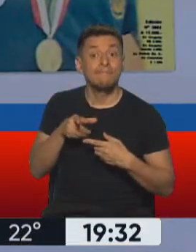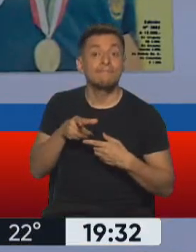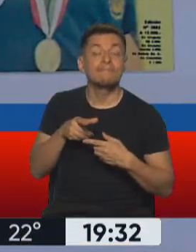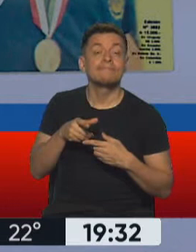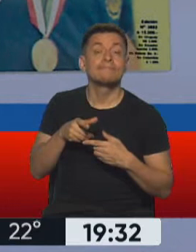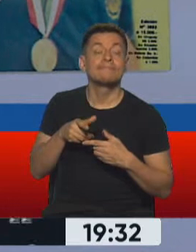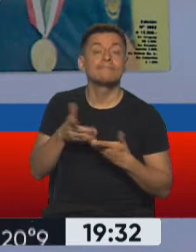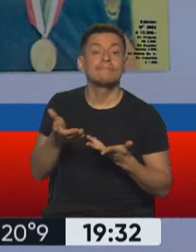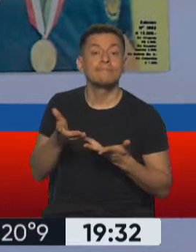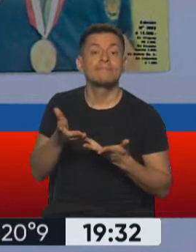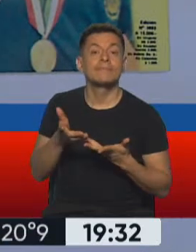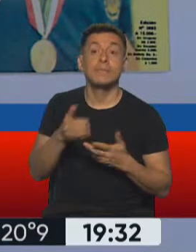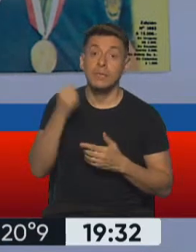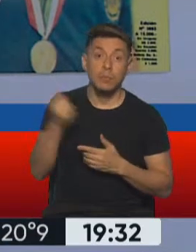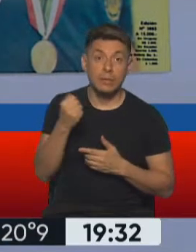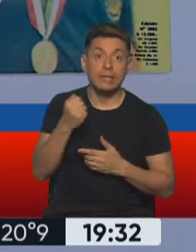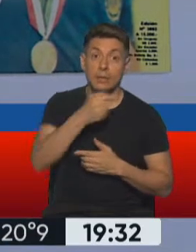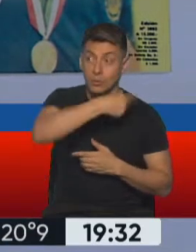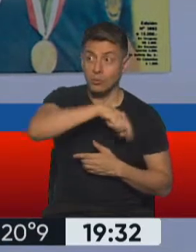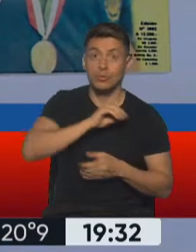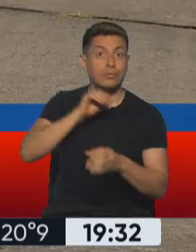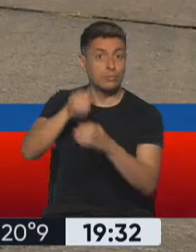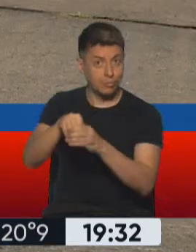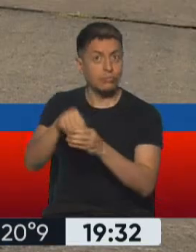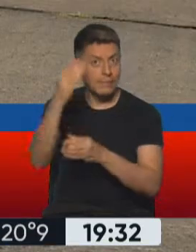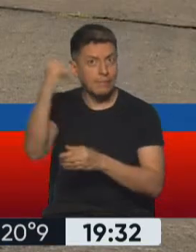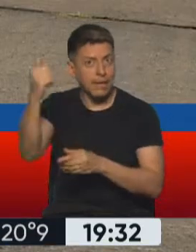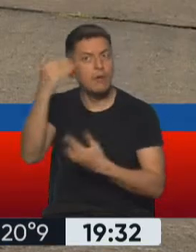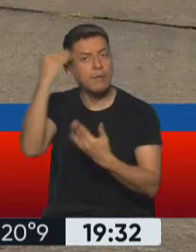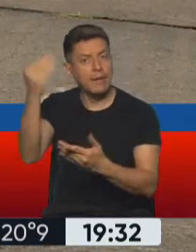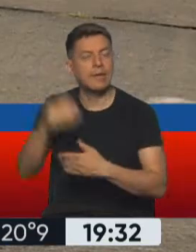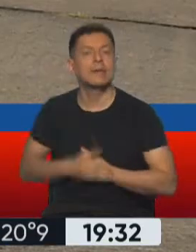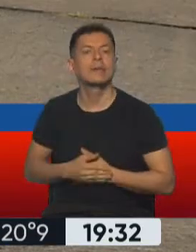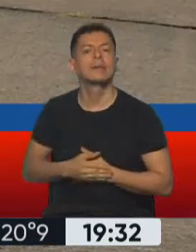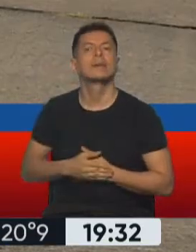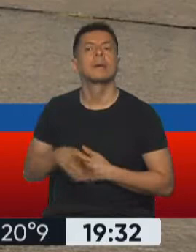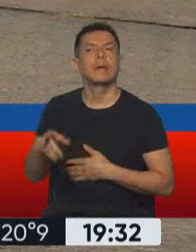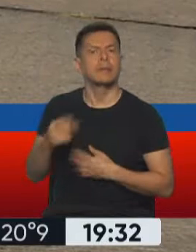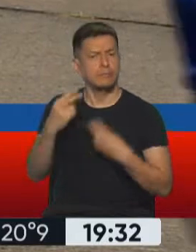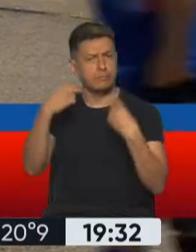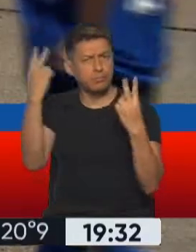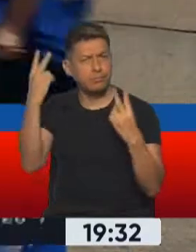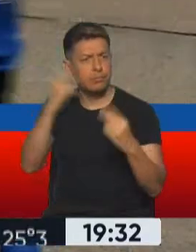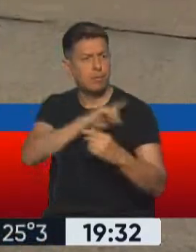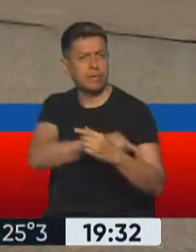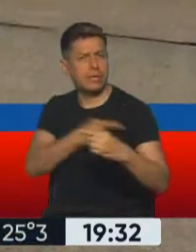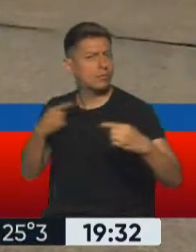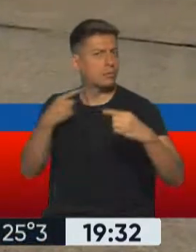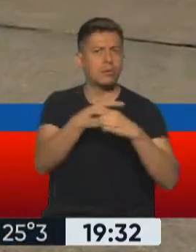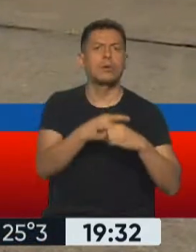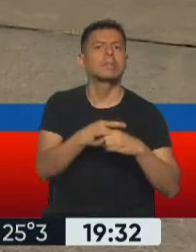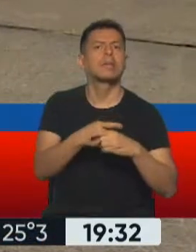futbolistas, es muy importante estar incluidas en este homenaje. Ese Diego rebelde, ese Diego que se enfrentó al poder, ese Diego que luchó por